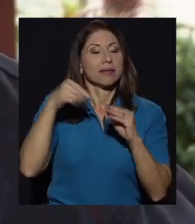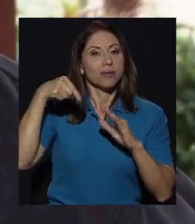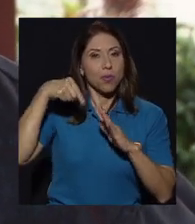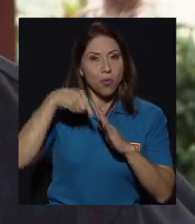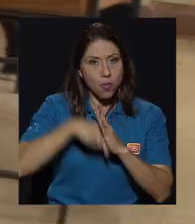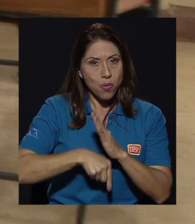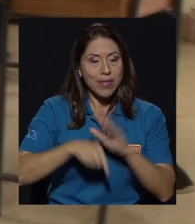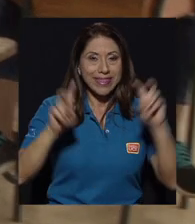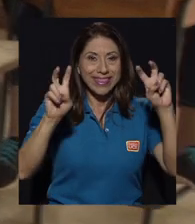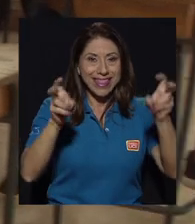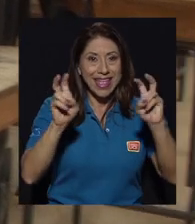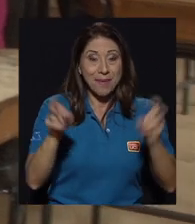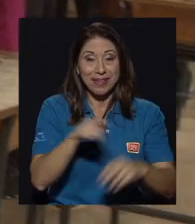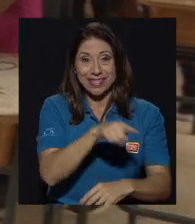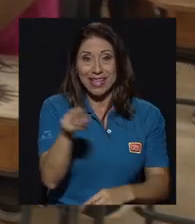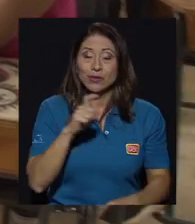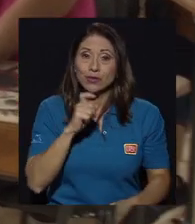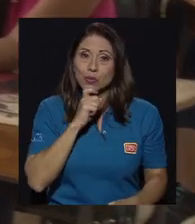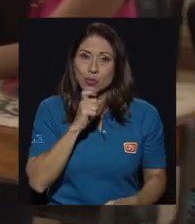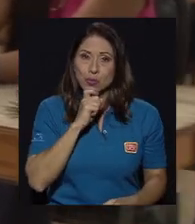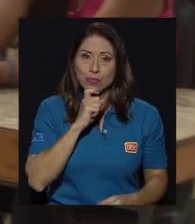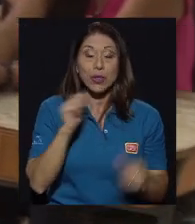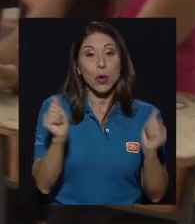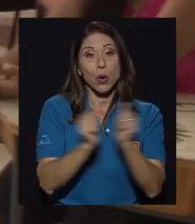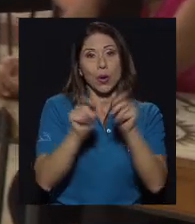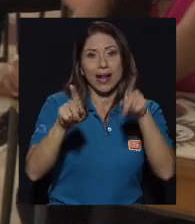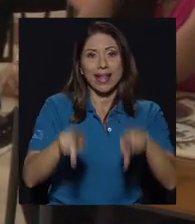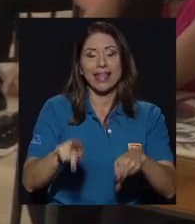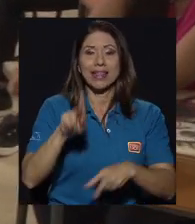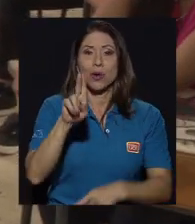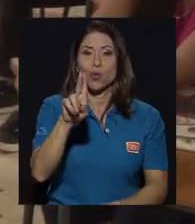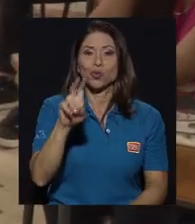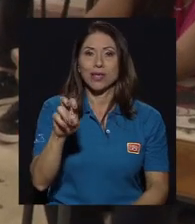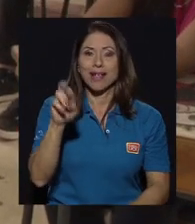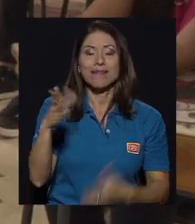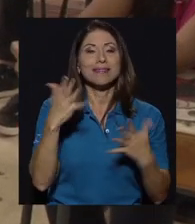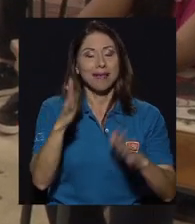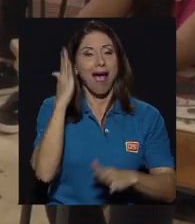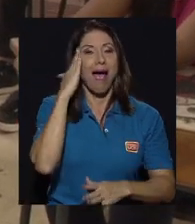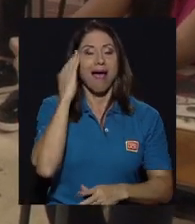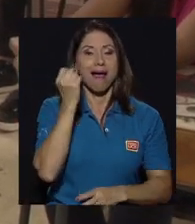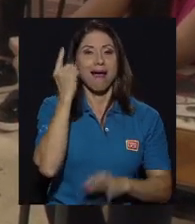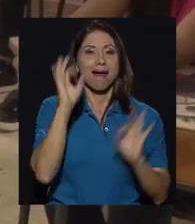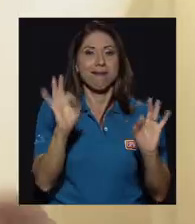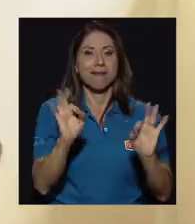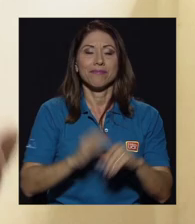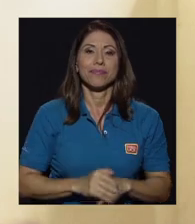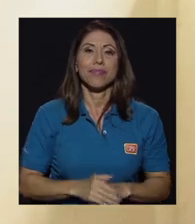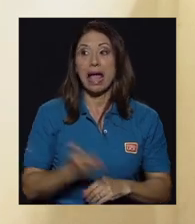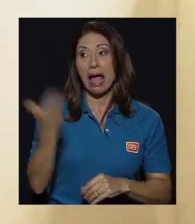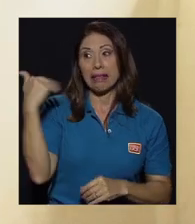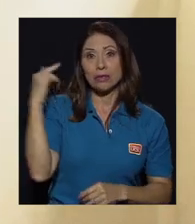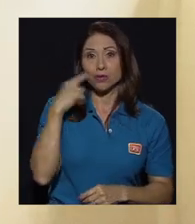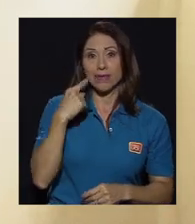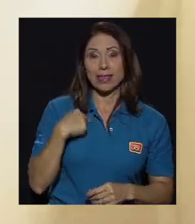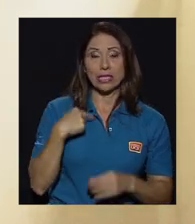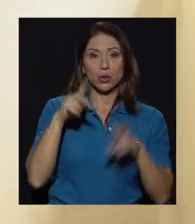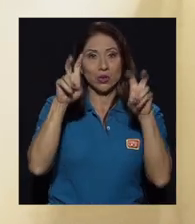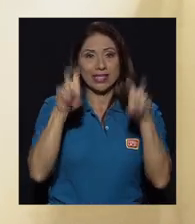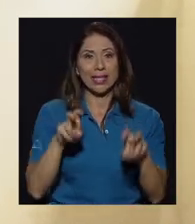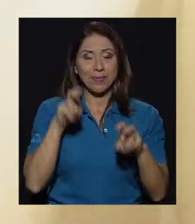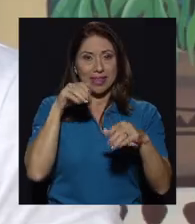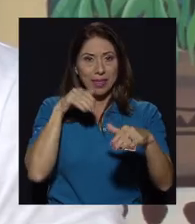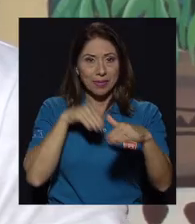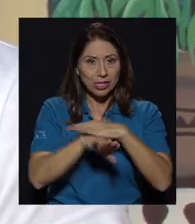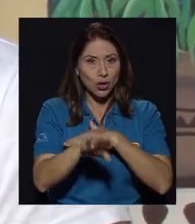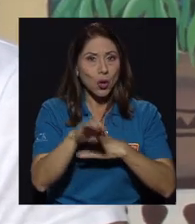profundo de temas que les costaban. Y con la gente de la UCR se les ha aclarado el panorama. Al menos nos habían dicho que en el examen de